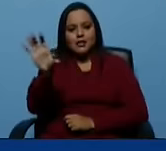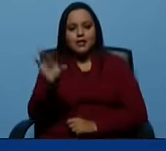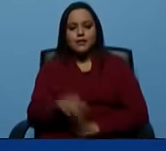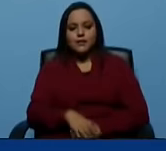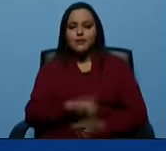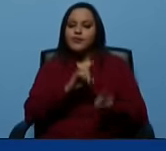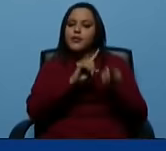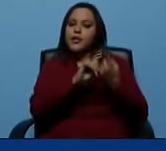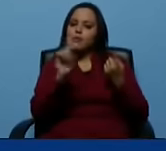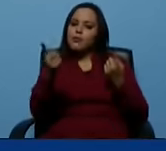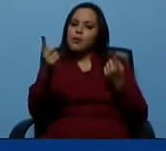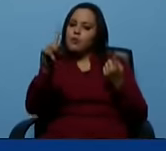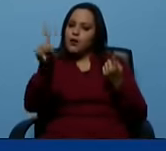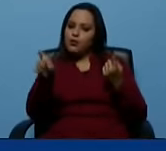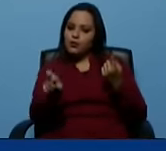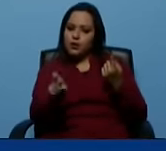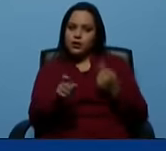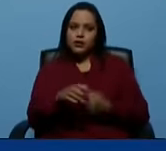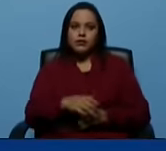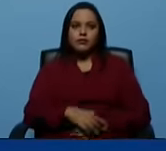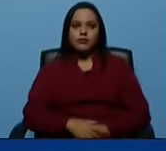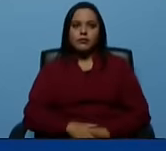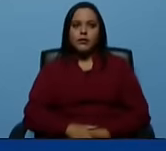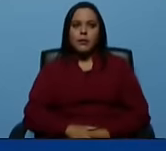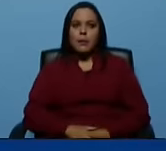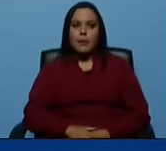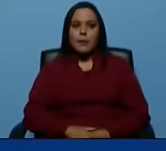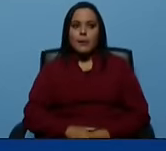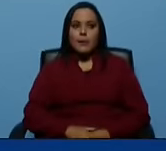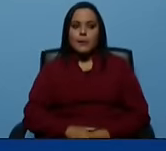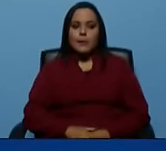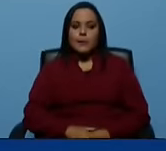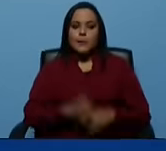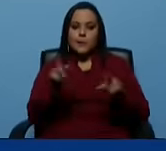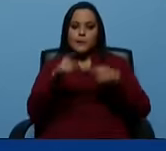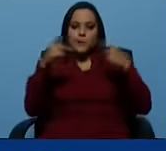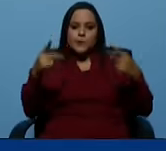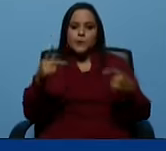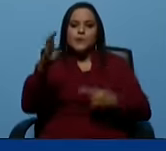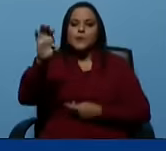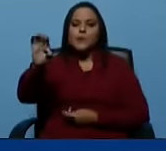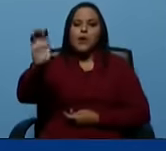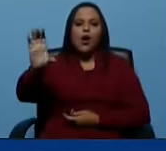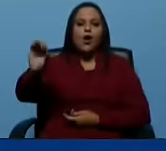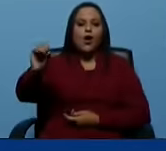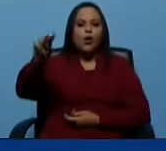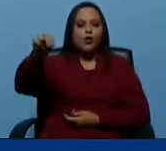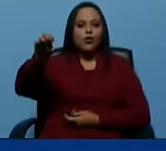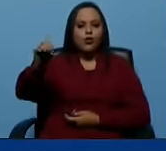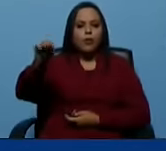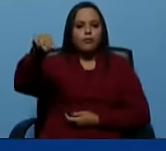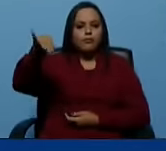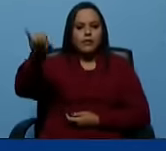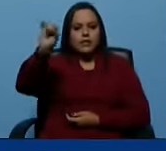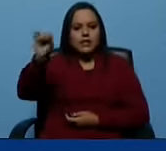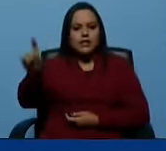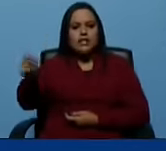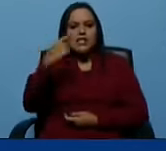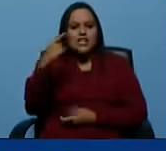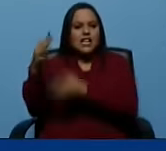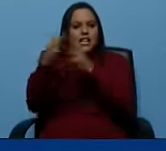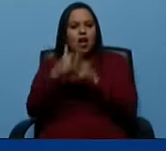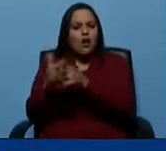primera pregunta que salió en Economist, que los Estados Unidos de Norteamérica